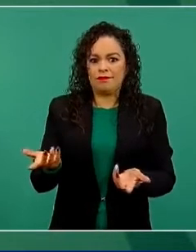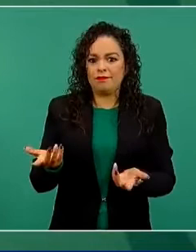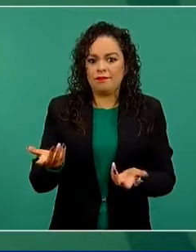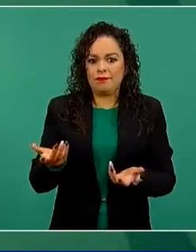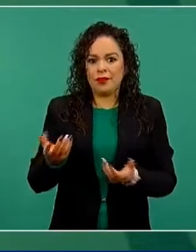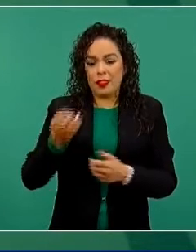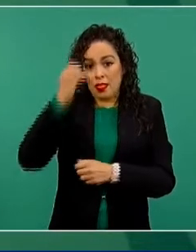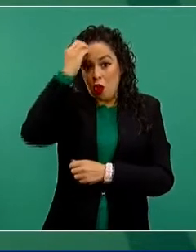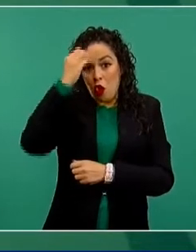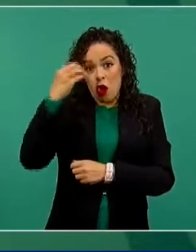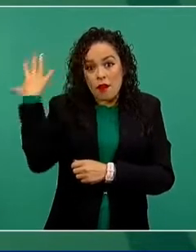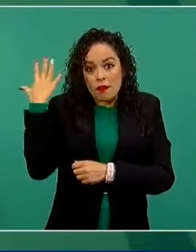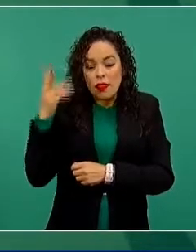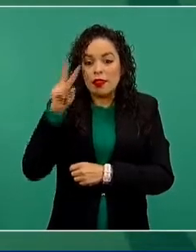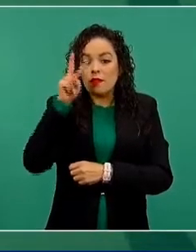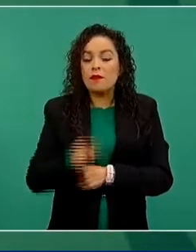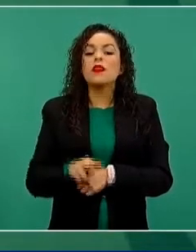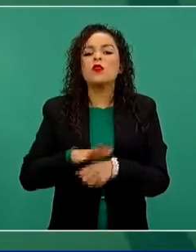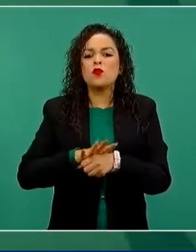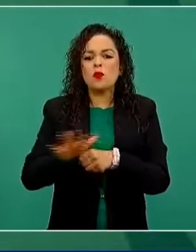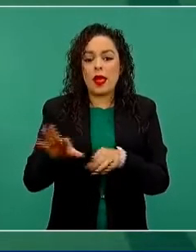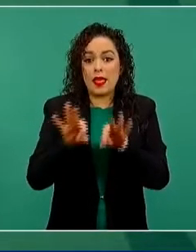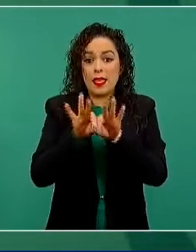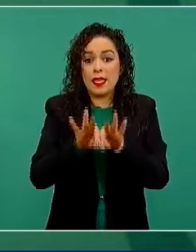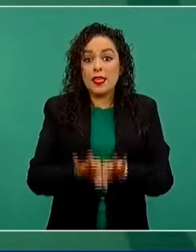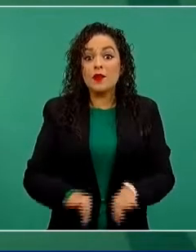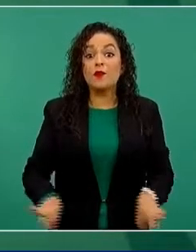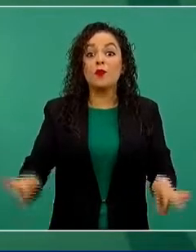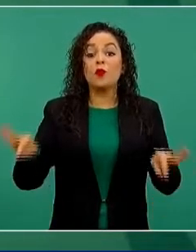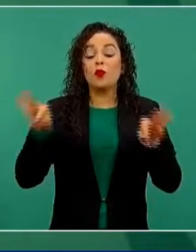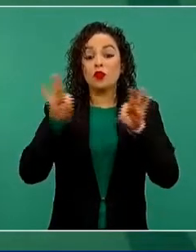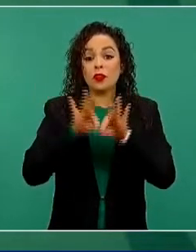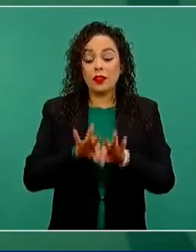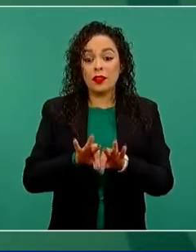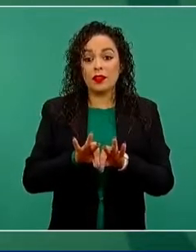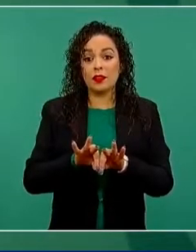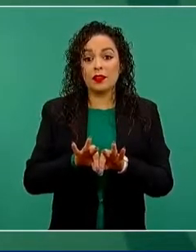la importancia que ha tenido